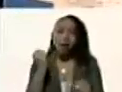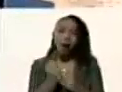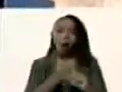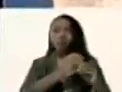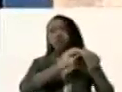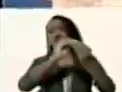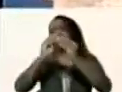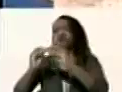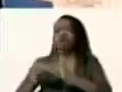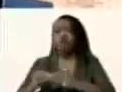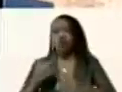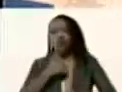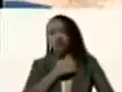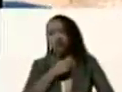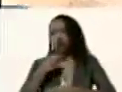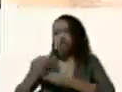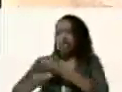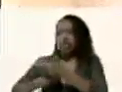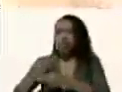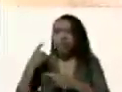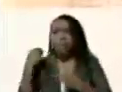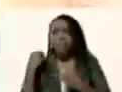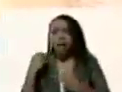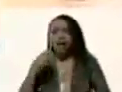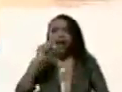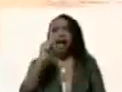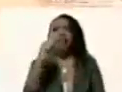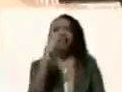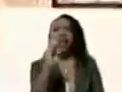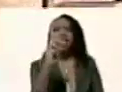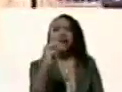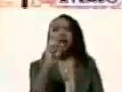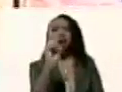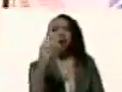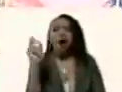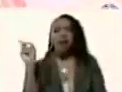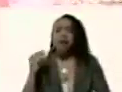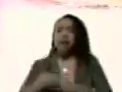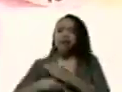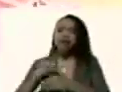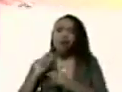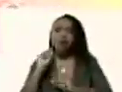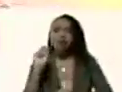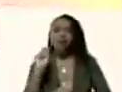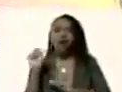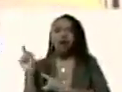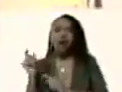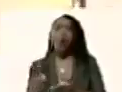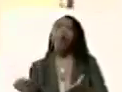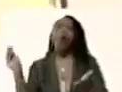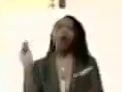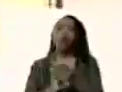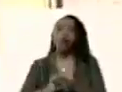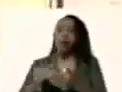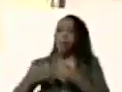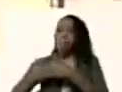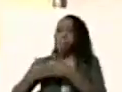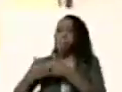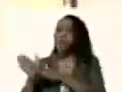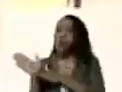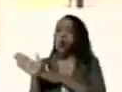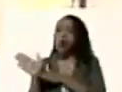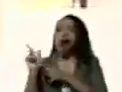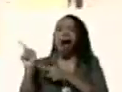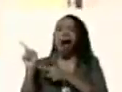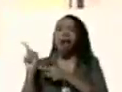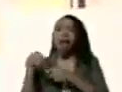que hemos hecho para que el Ateneo de Punto Fijo, profesor Ismael Padilla, pueda estar otra vez de puertas abiertas, en